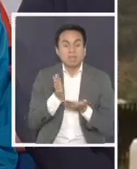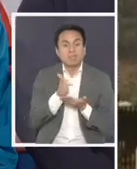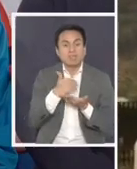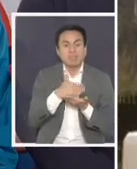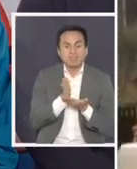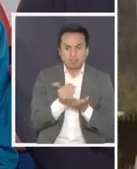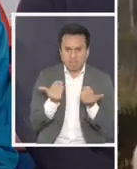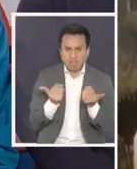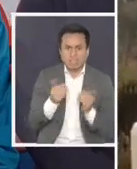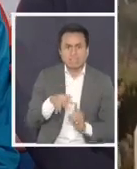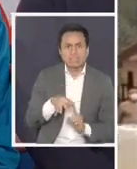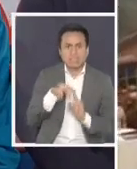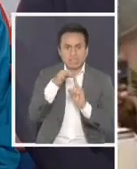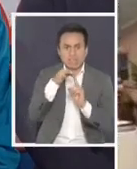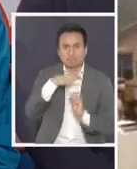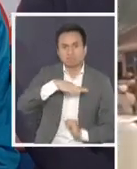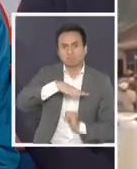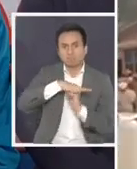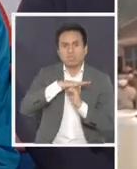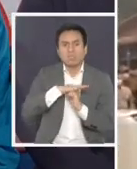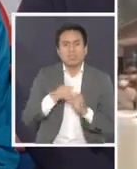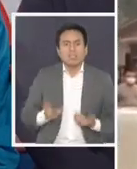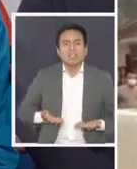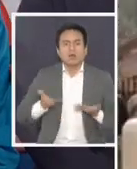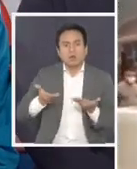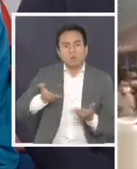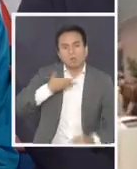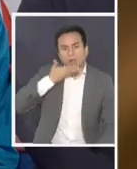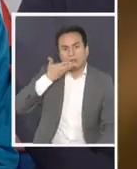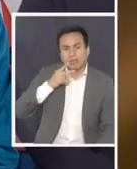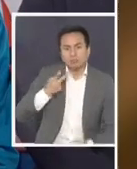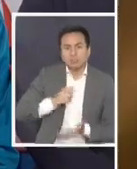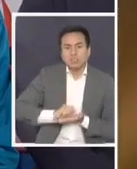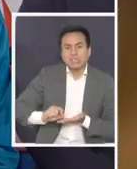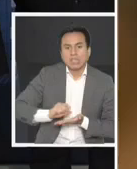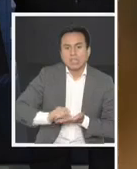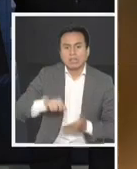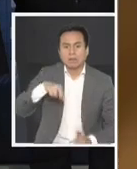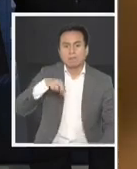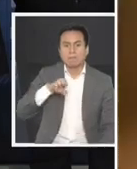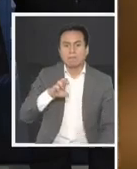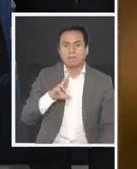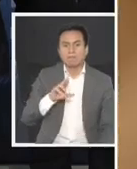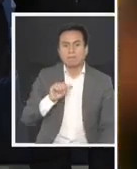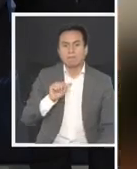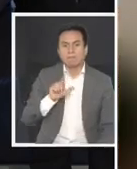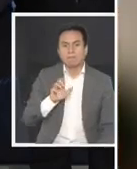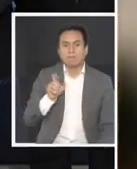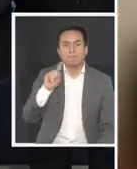una planificación central dejo con ustedes la palabra a la subsecretaria Perales